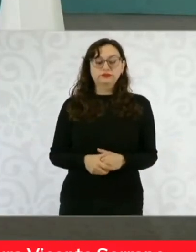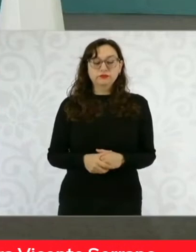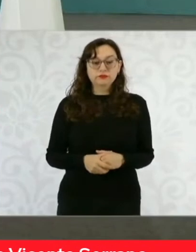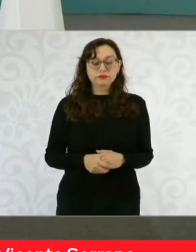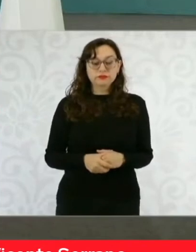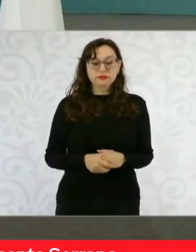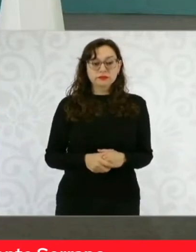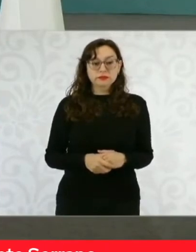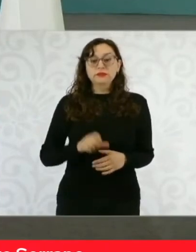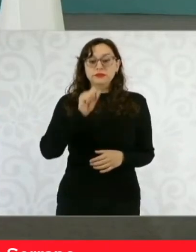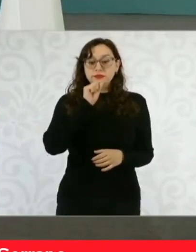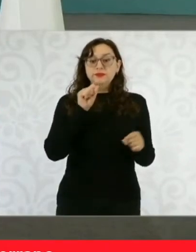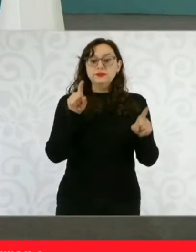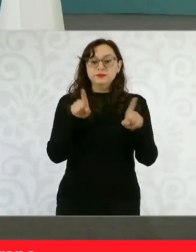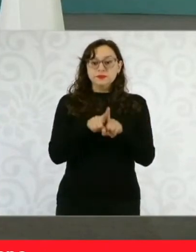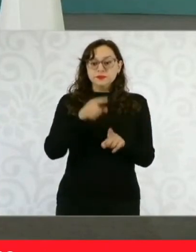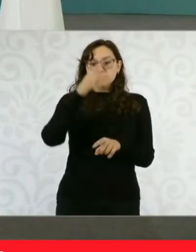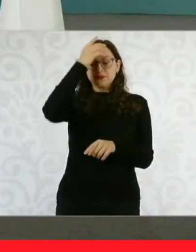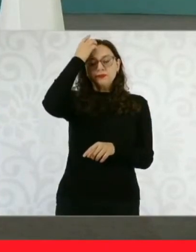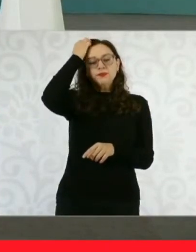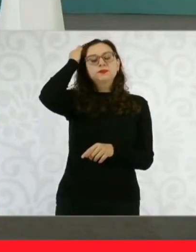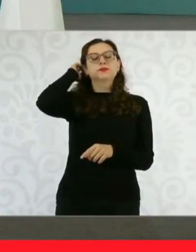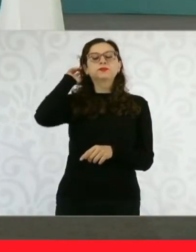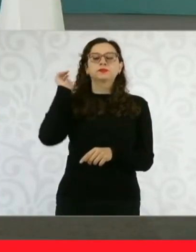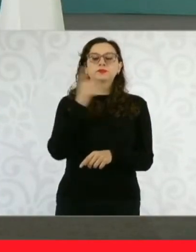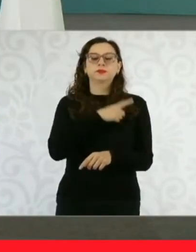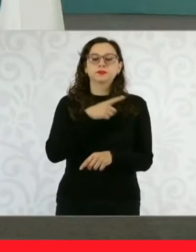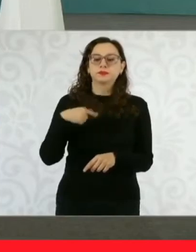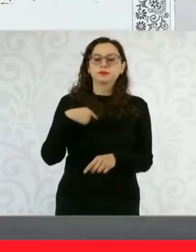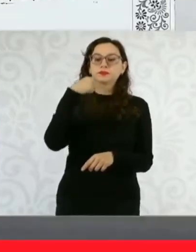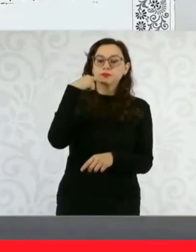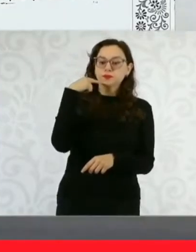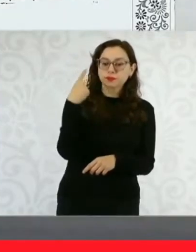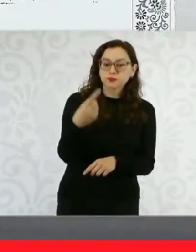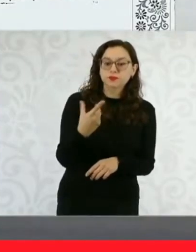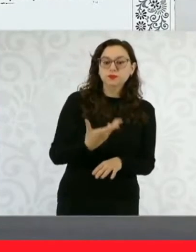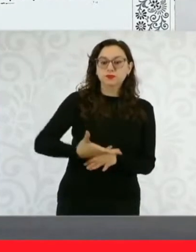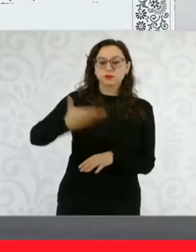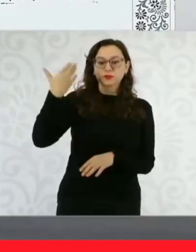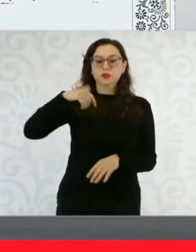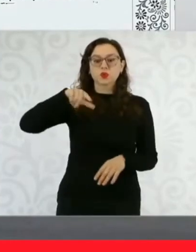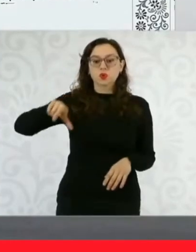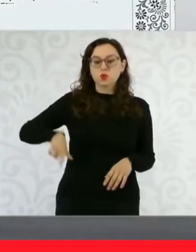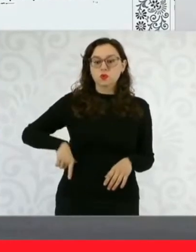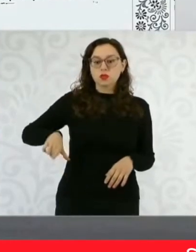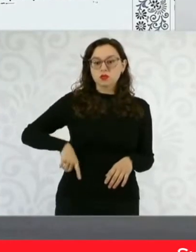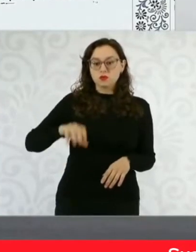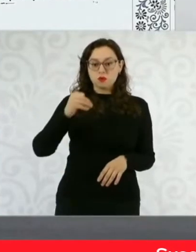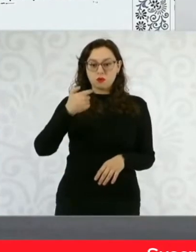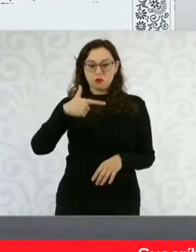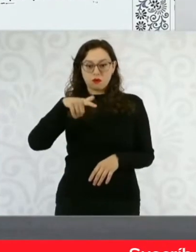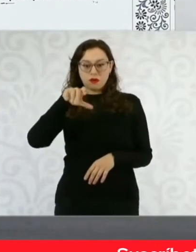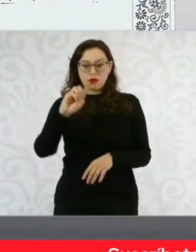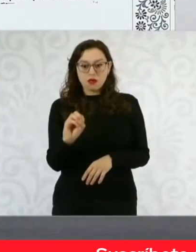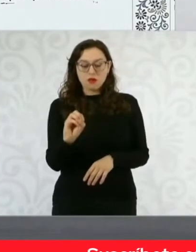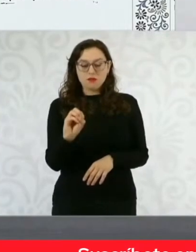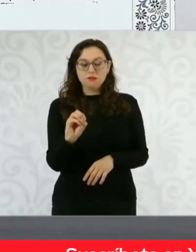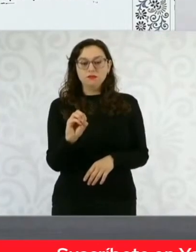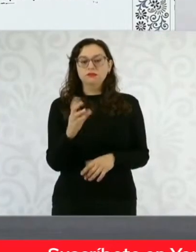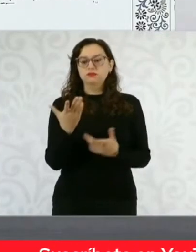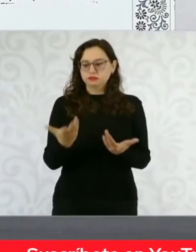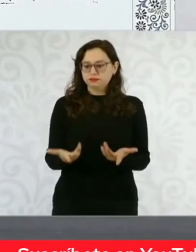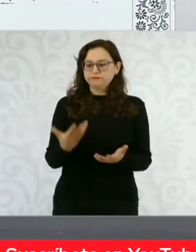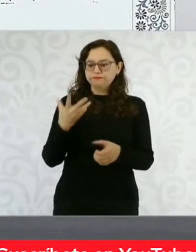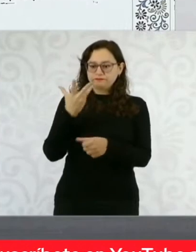Es de destacar que en el gobierno del presidente Andrés Manuel López Obrador se instrumentaron medidas